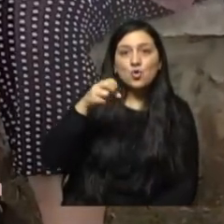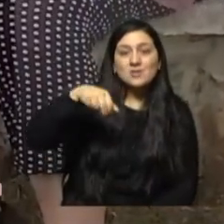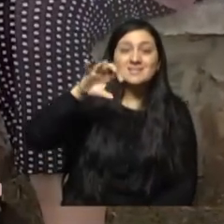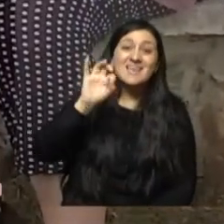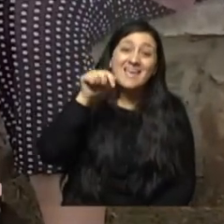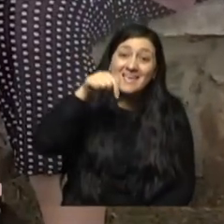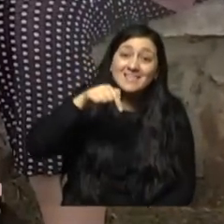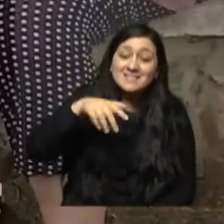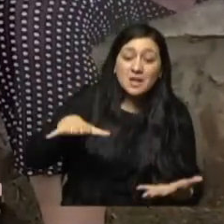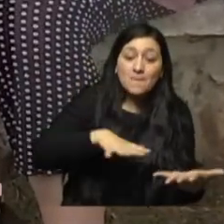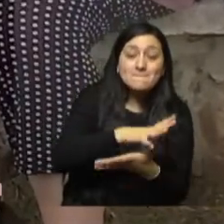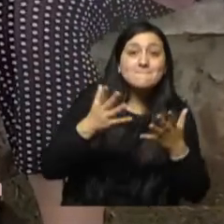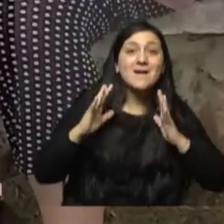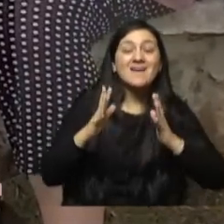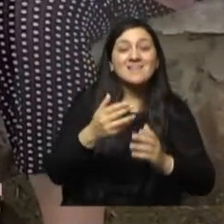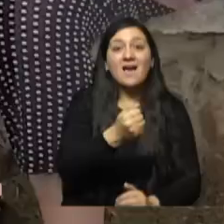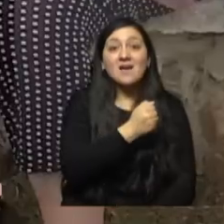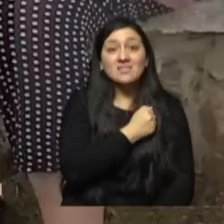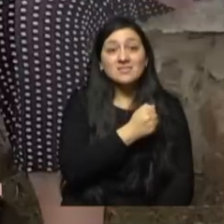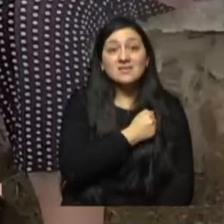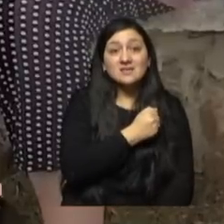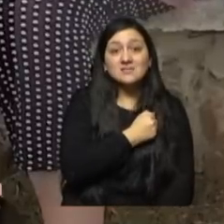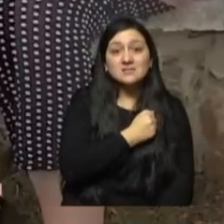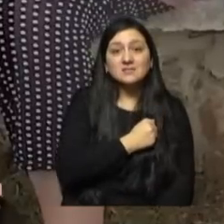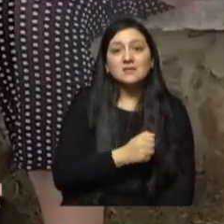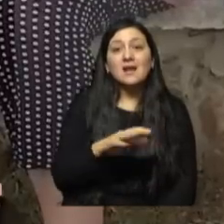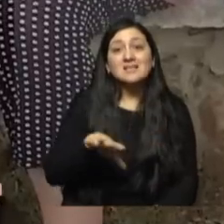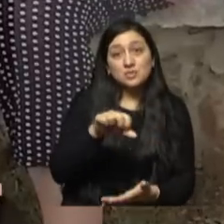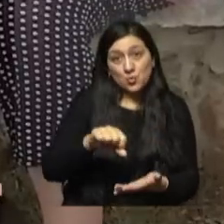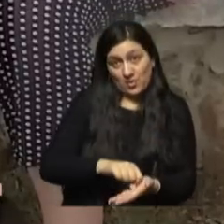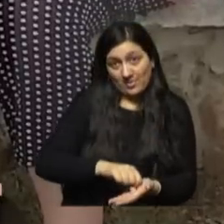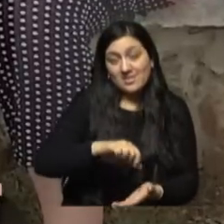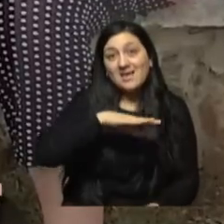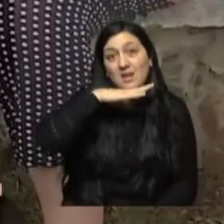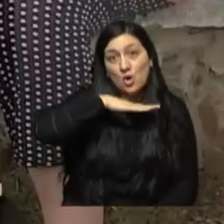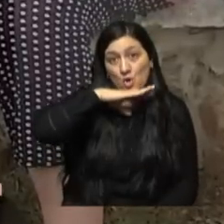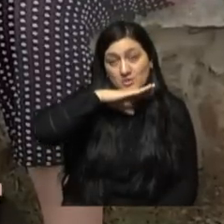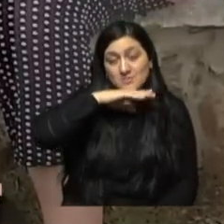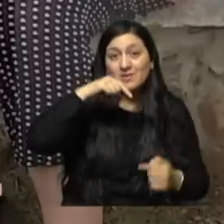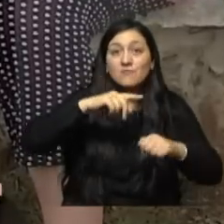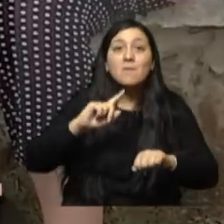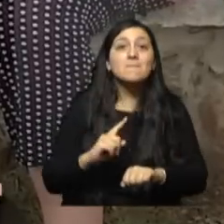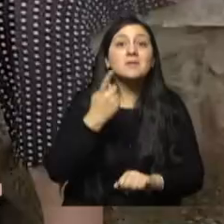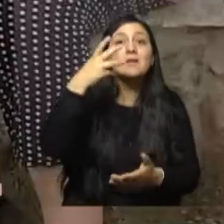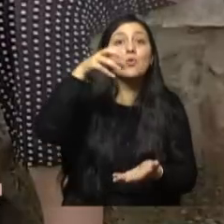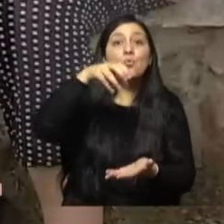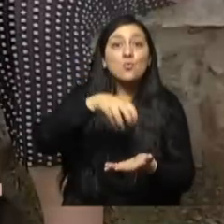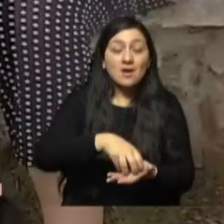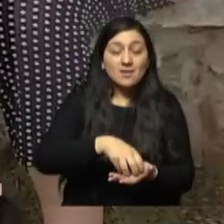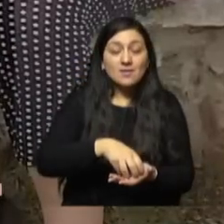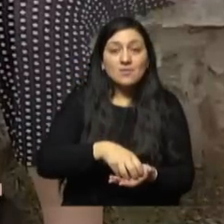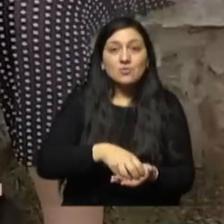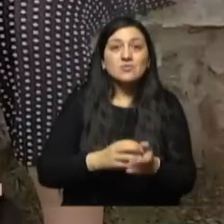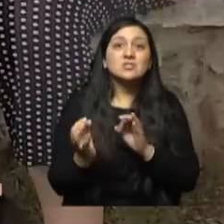unas cuadras, nada más, ya más adentrado en la ciudad de Canelones, porque aquí fue el primer lugar donde se instalaron